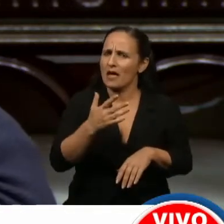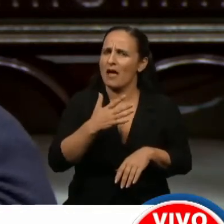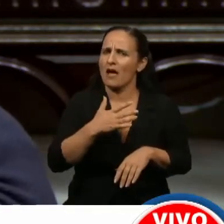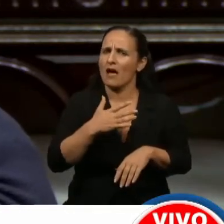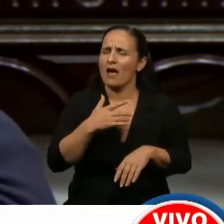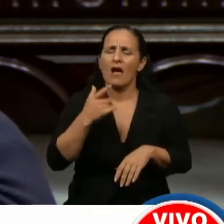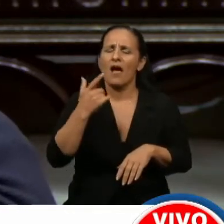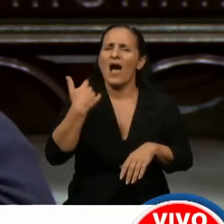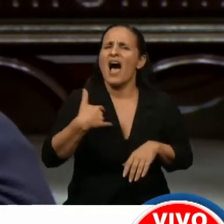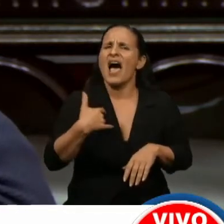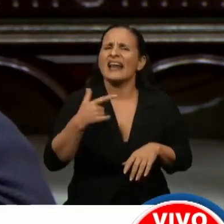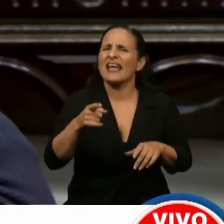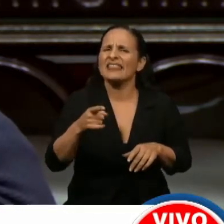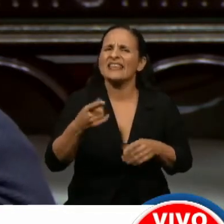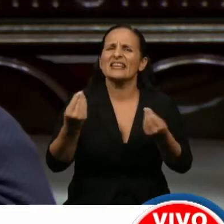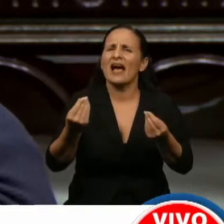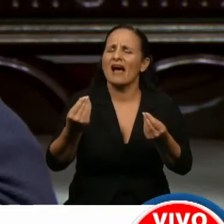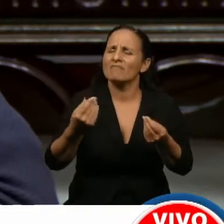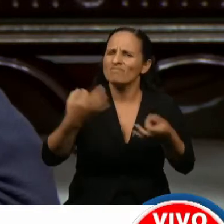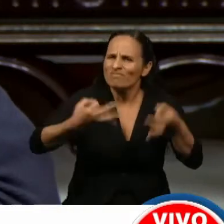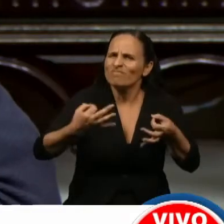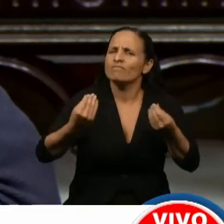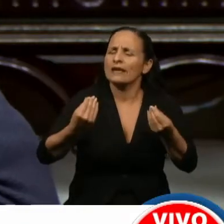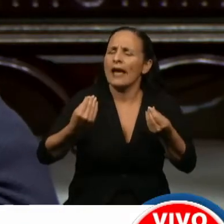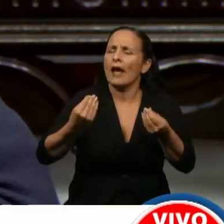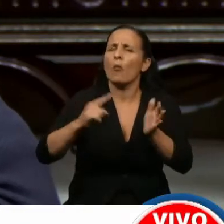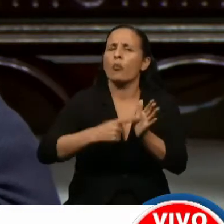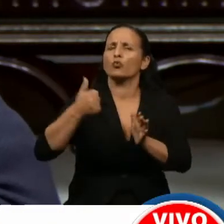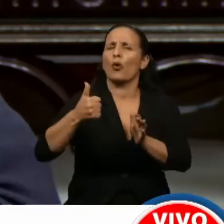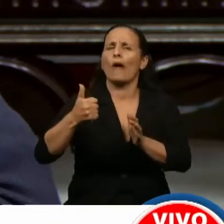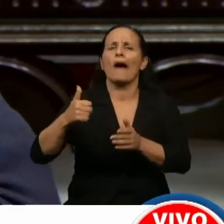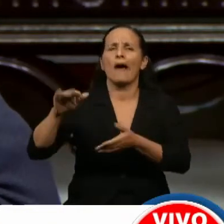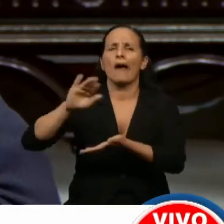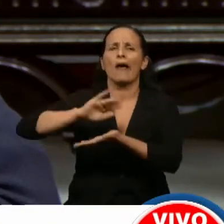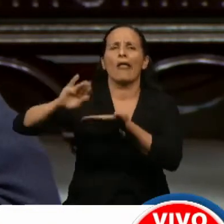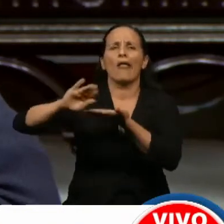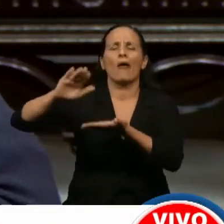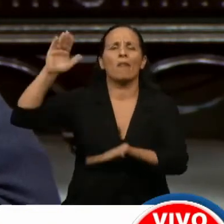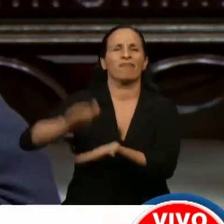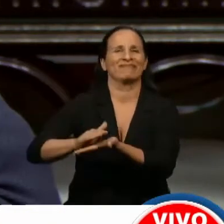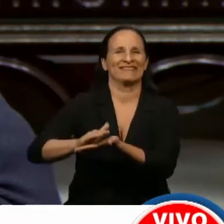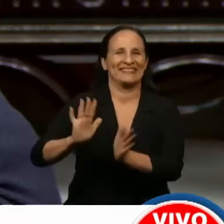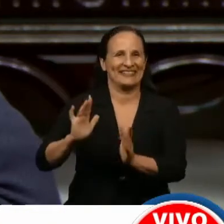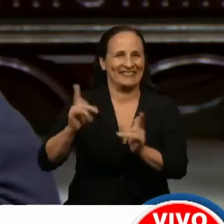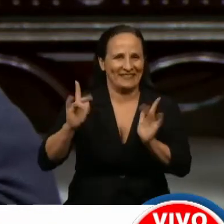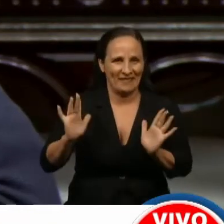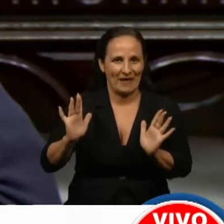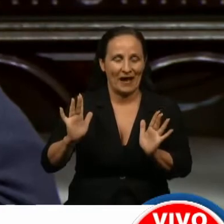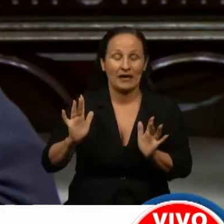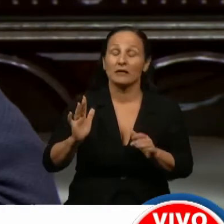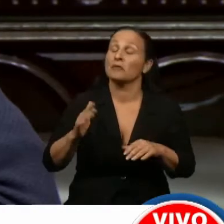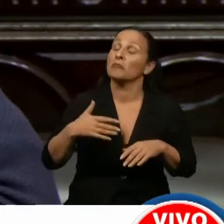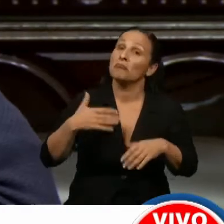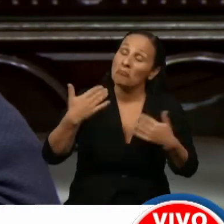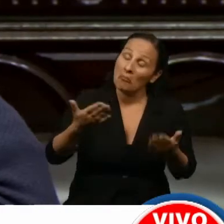beneficio incluso que tenía la Argentina, que era un país muy desendeudado. Otras palabras que recuerdo al mismo tiempo de aquella afirmación de Duchovne son las de Macri,